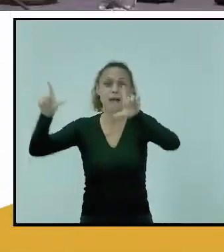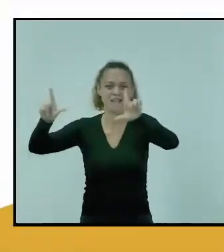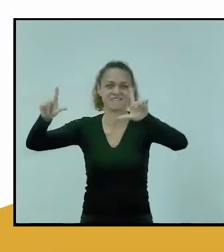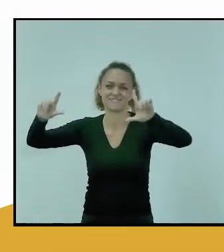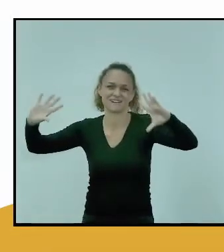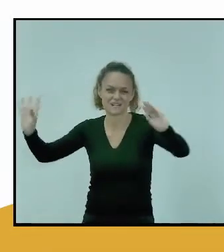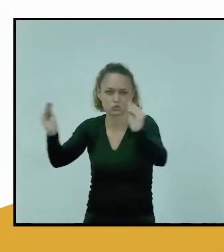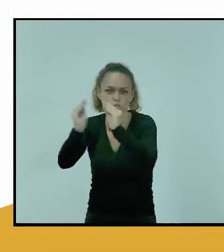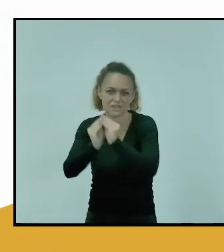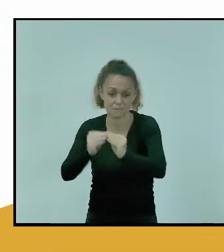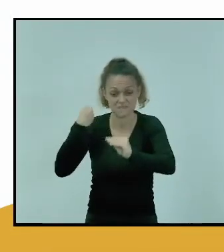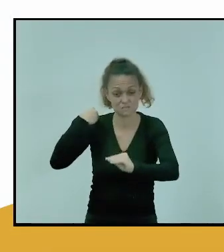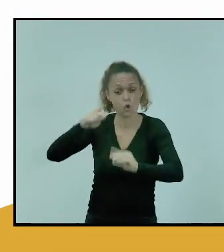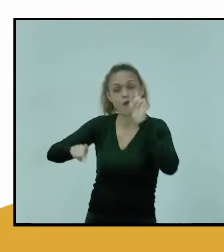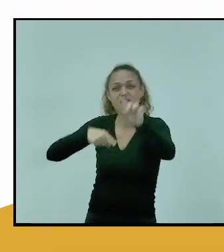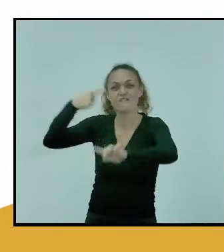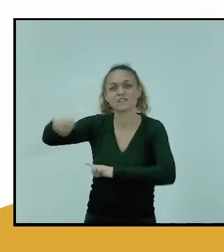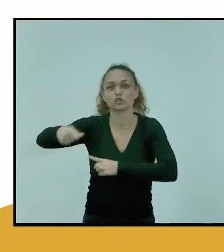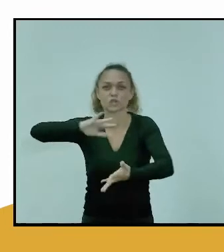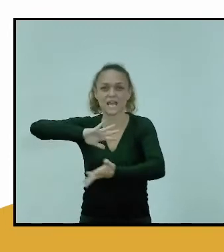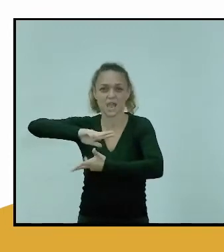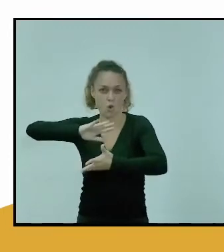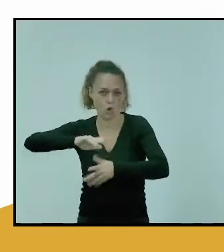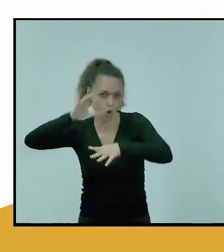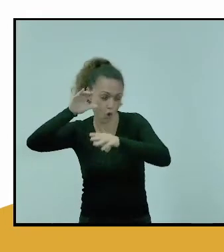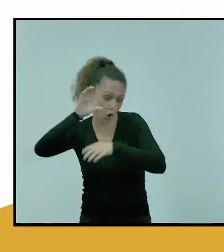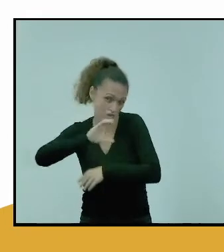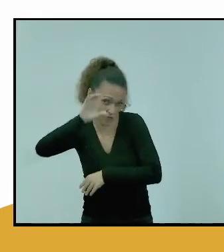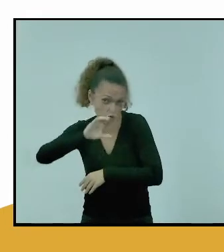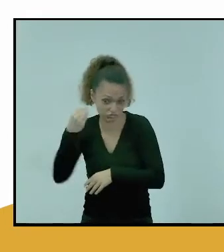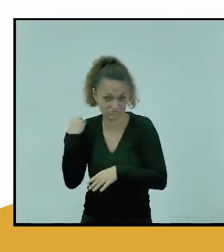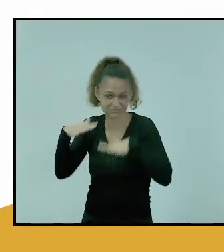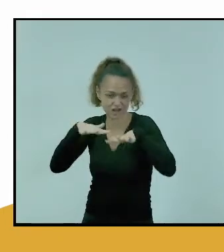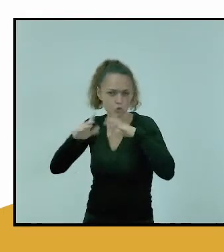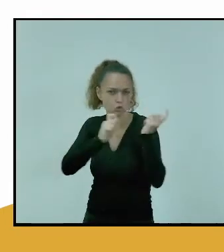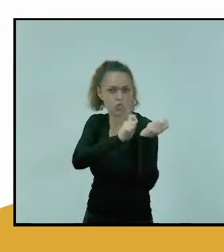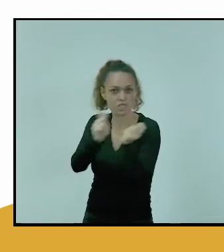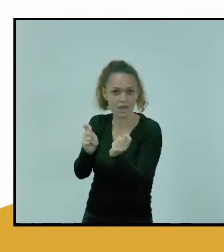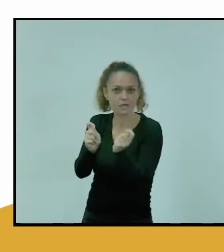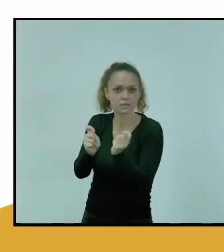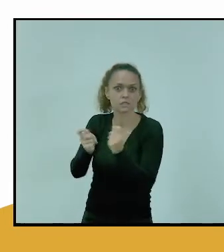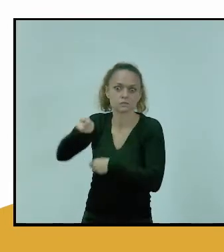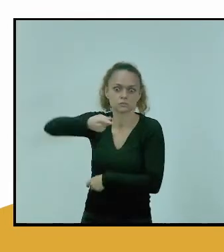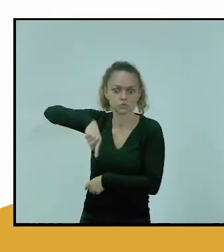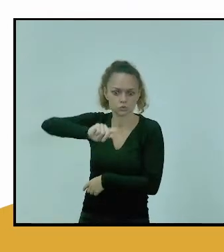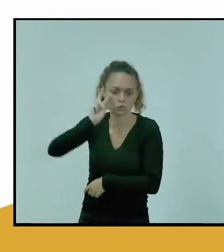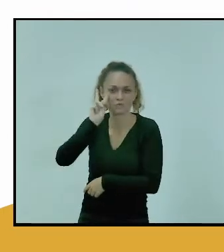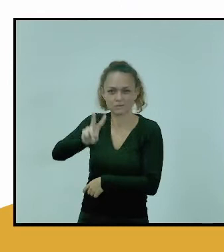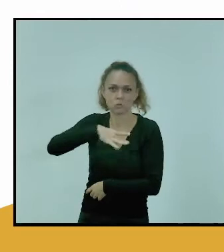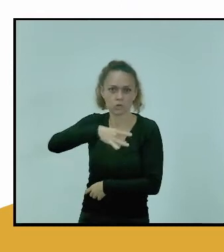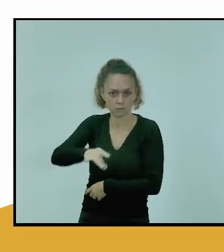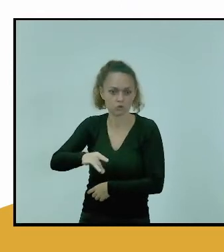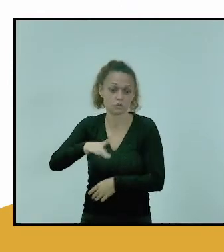que provocan los terremotos y que podemos utilizar para entender las intensidades